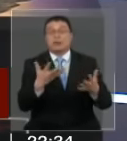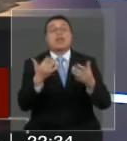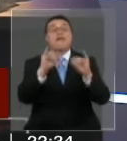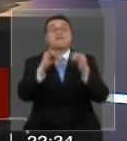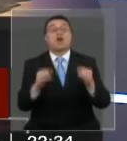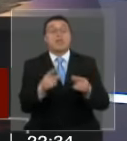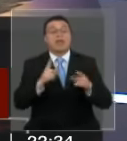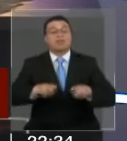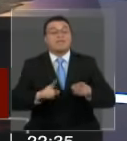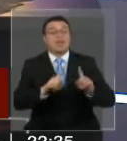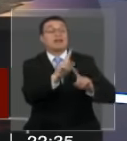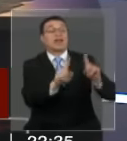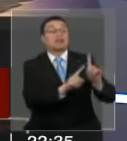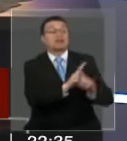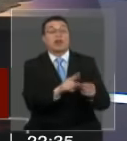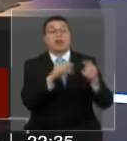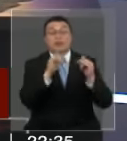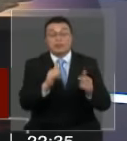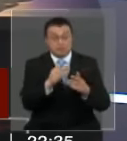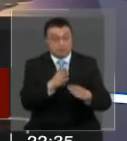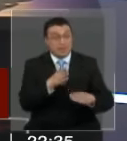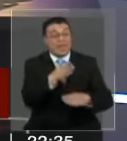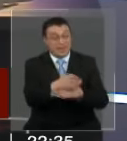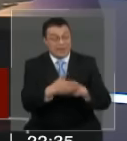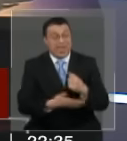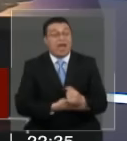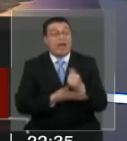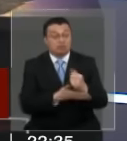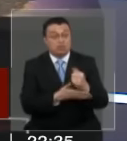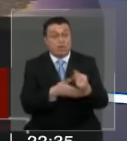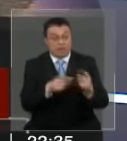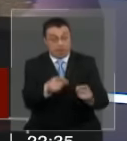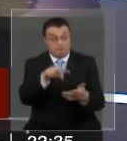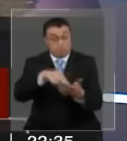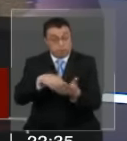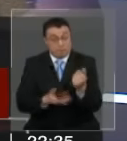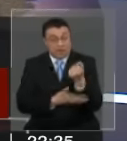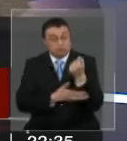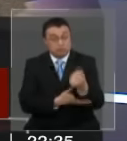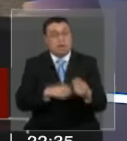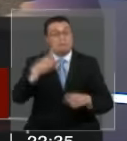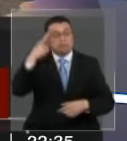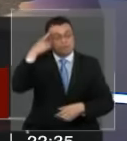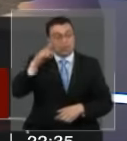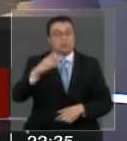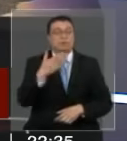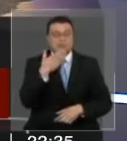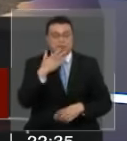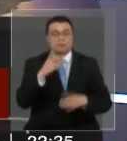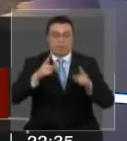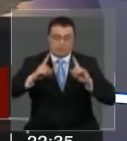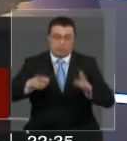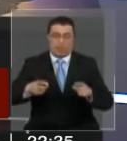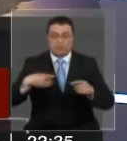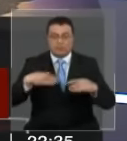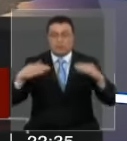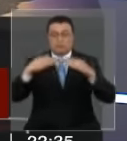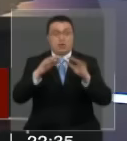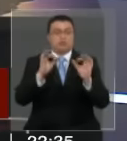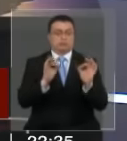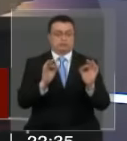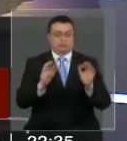tenemos que reaccionar? Y claramente tenemos que ir en ayuda de los que están con problemas, pero a su vez tenemos que mantener, ¿no es cierto?, la